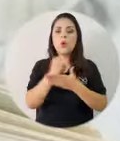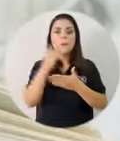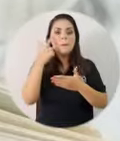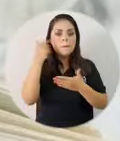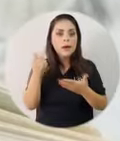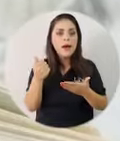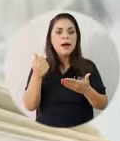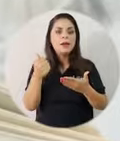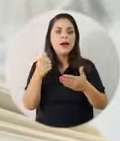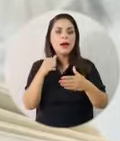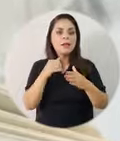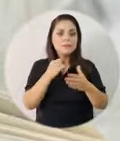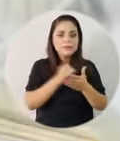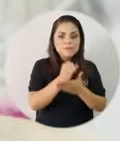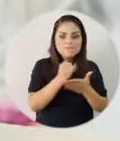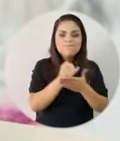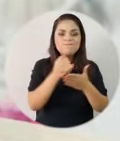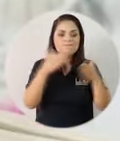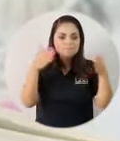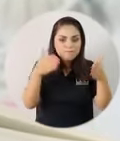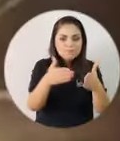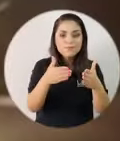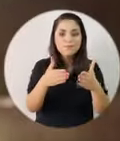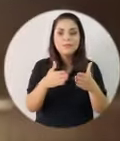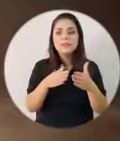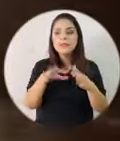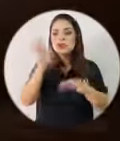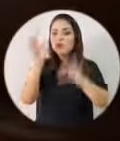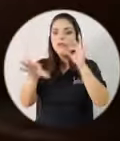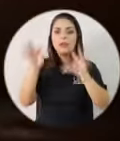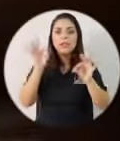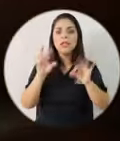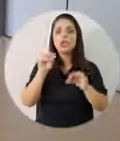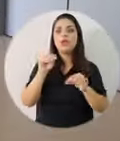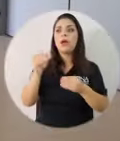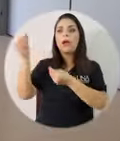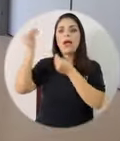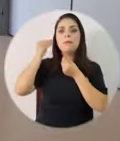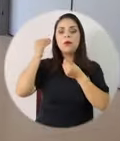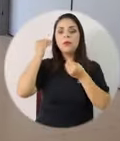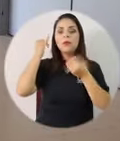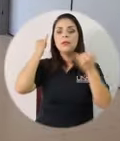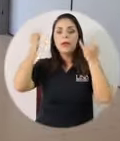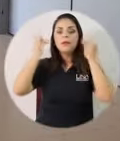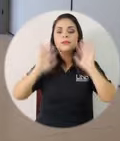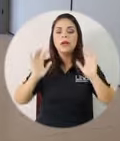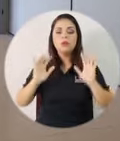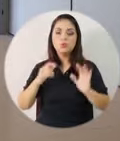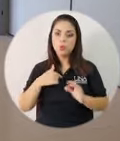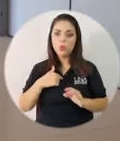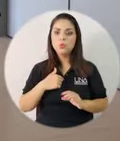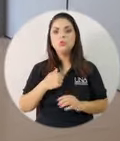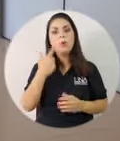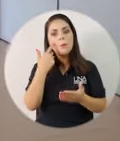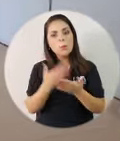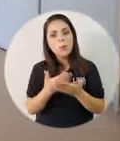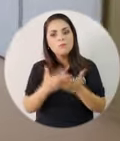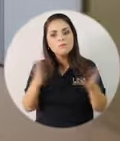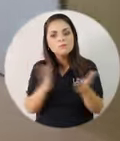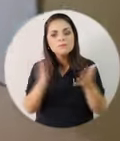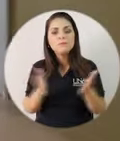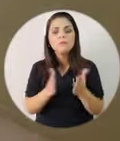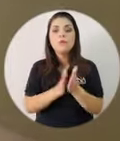orientada a la investigación, orientada al descubrir, orientada a no quedarse con los dogmas que me dieron, sino a someter a prueba